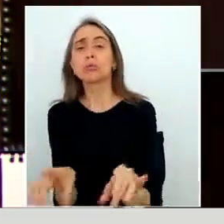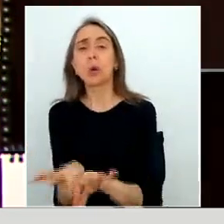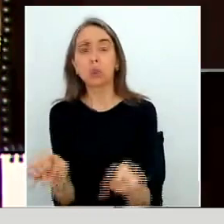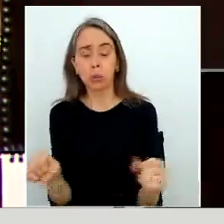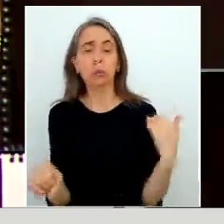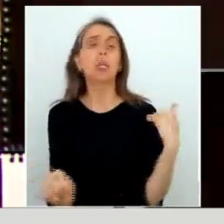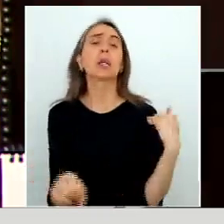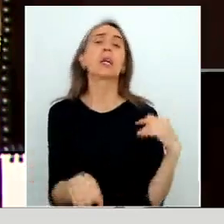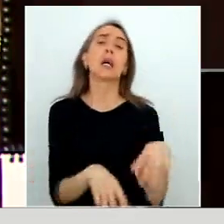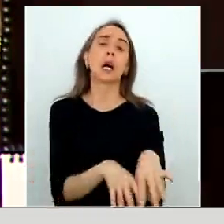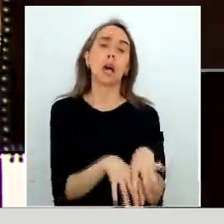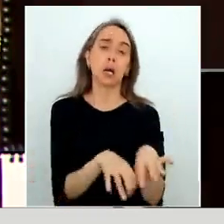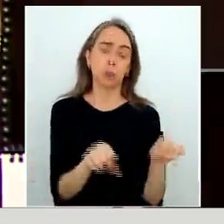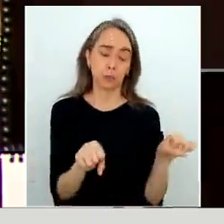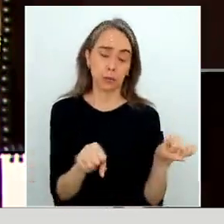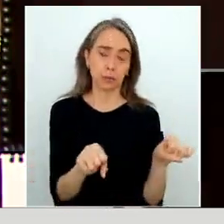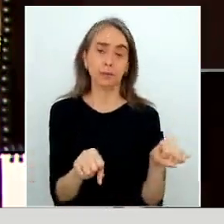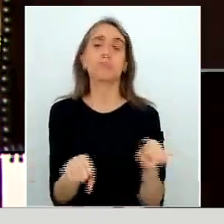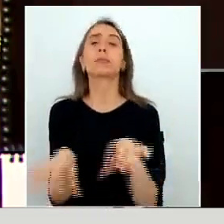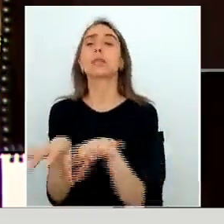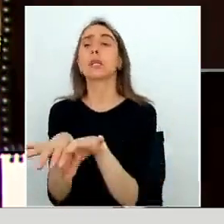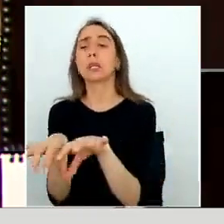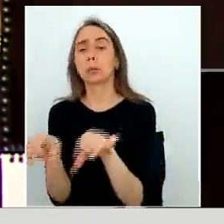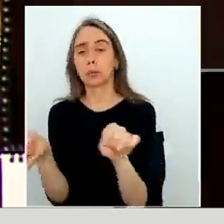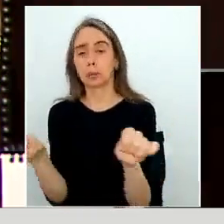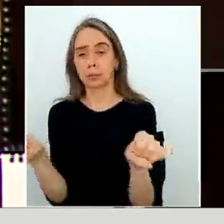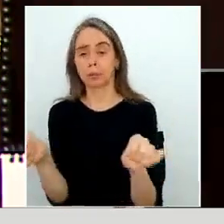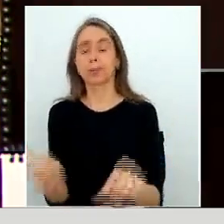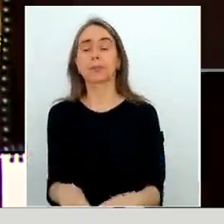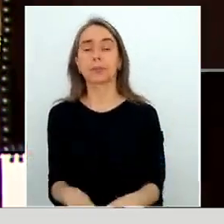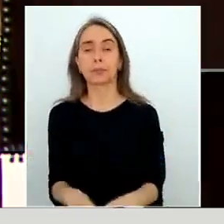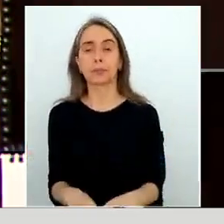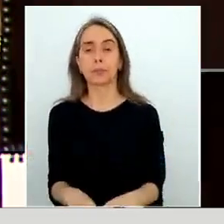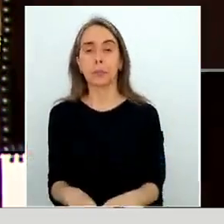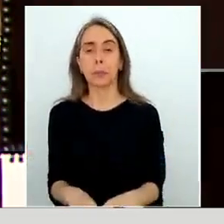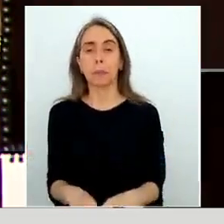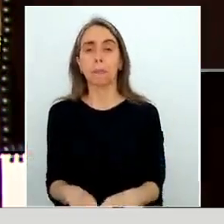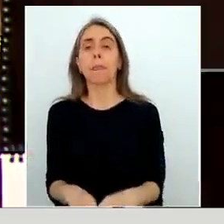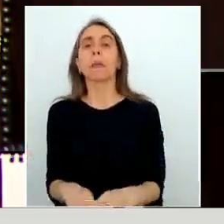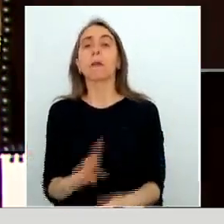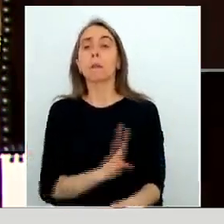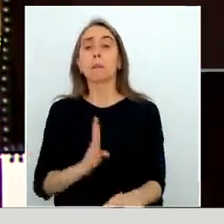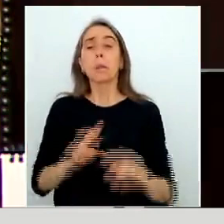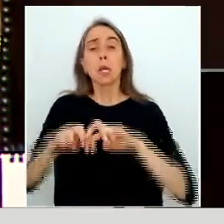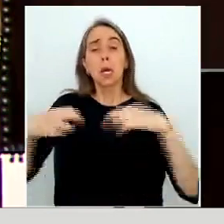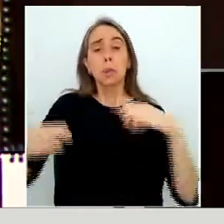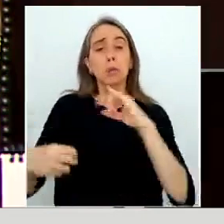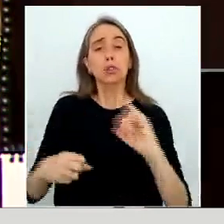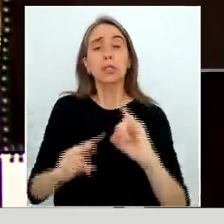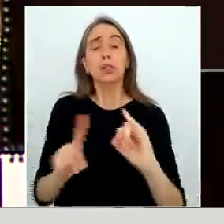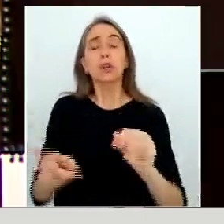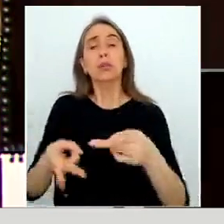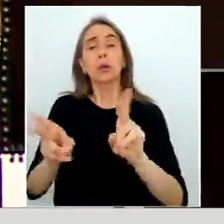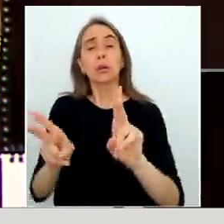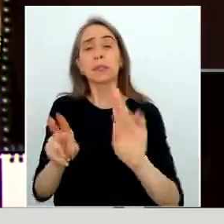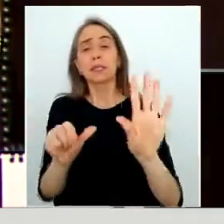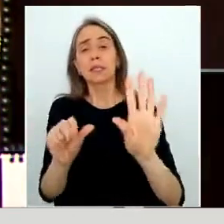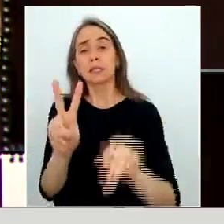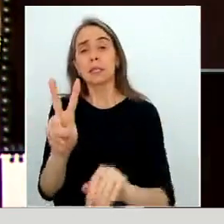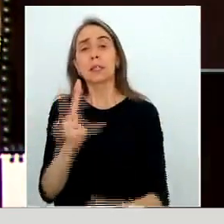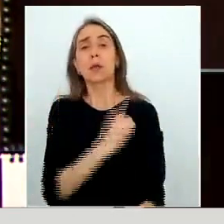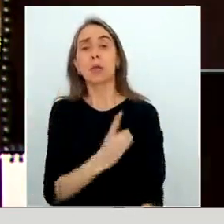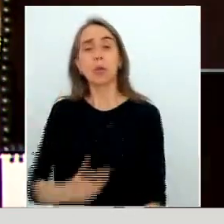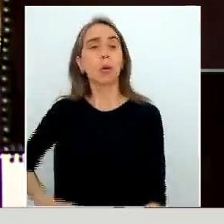acuerdo acordado si le parece a la sala se excedería la petición de 62 diputadas y diputados